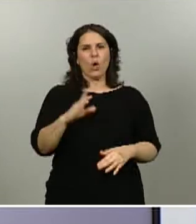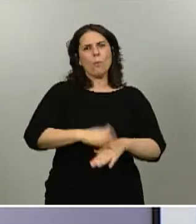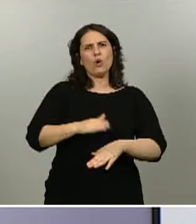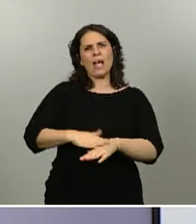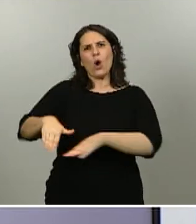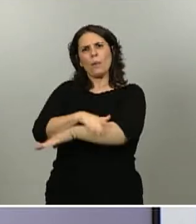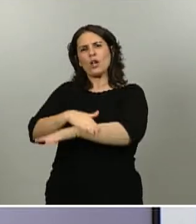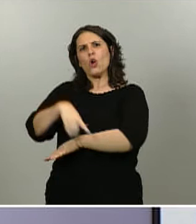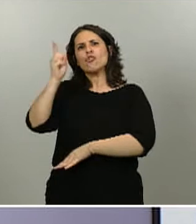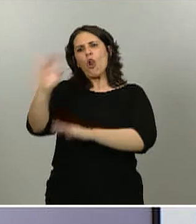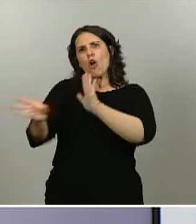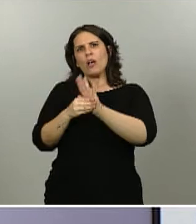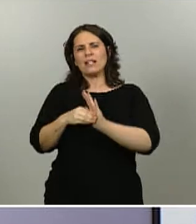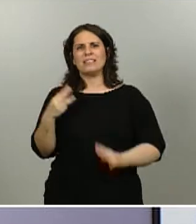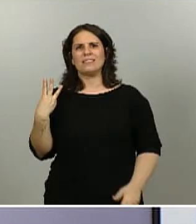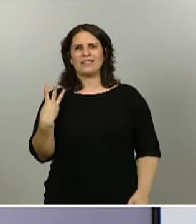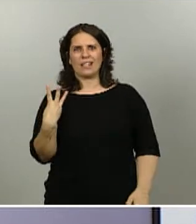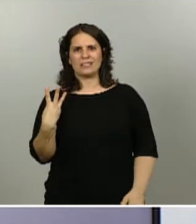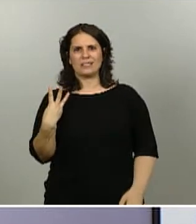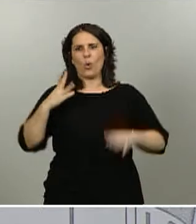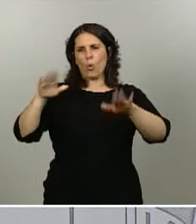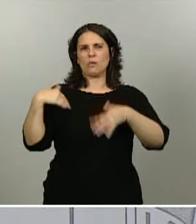3 en los últimos 7 días.